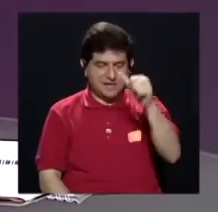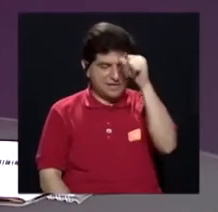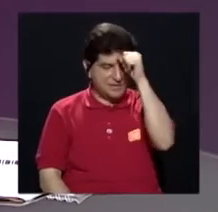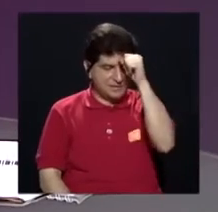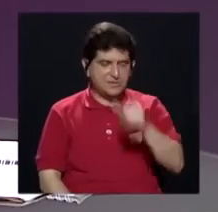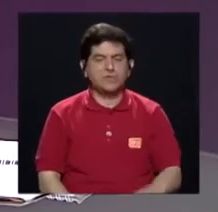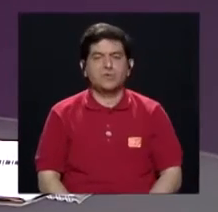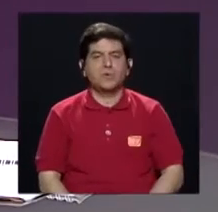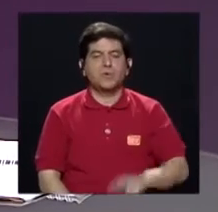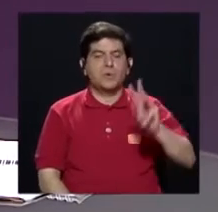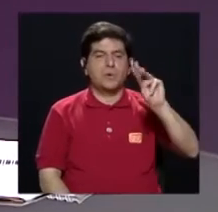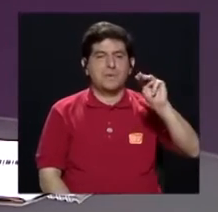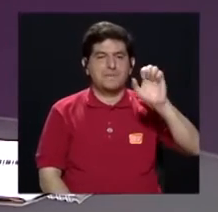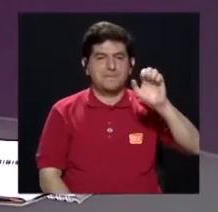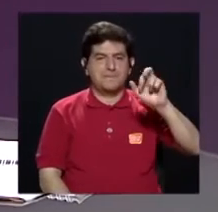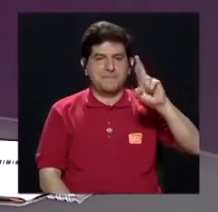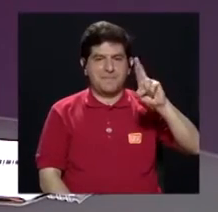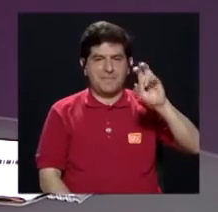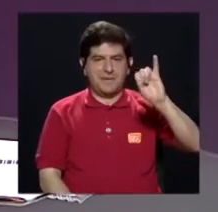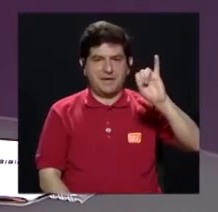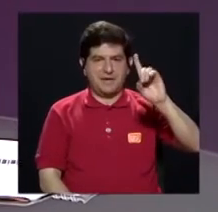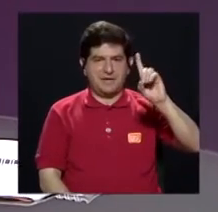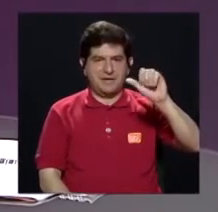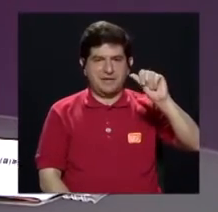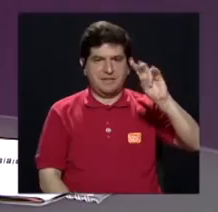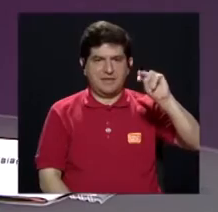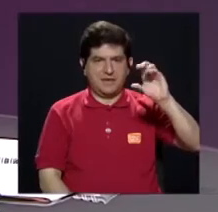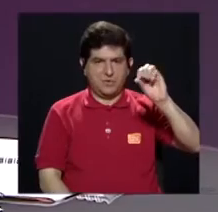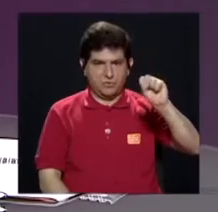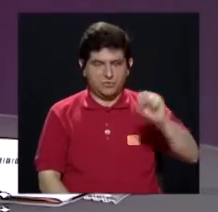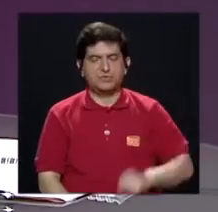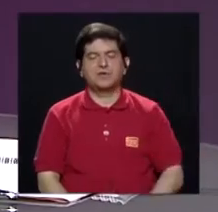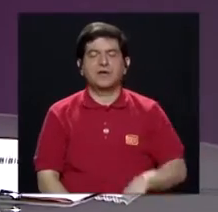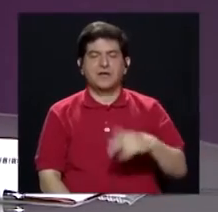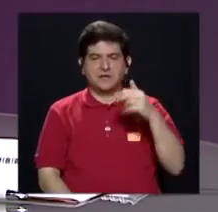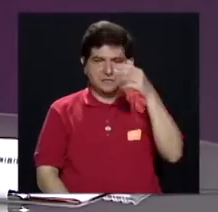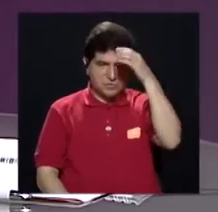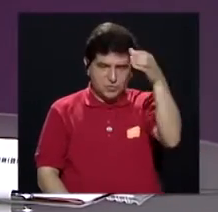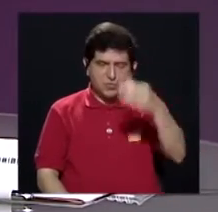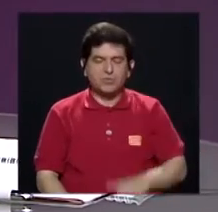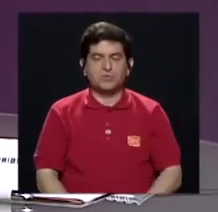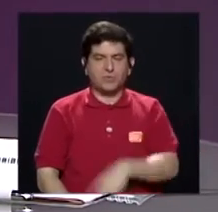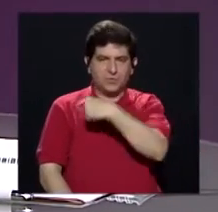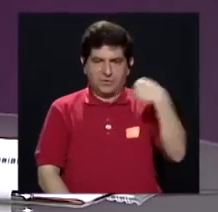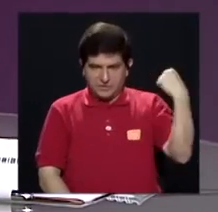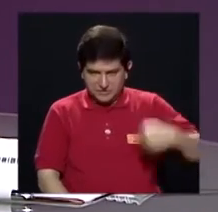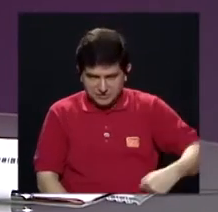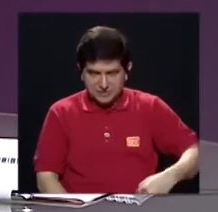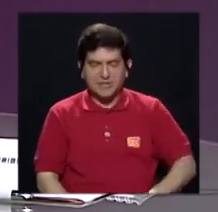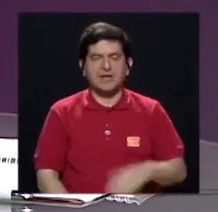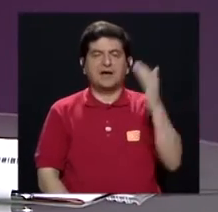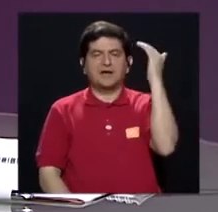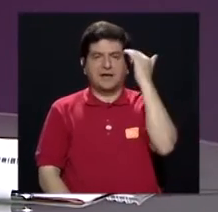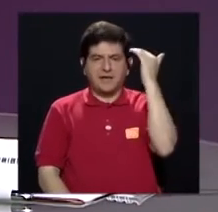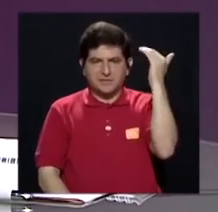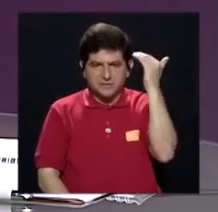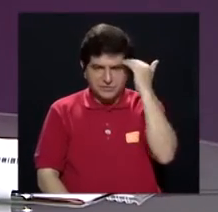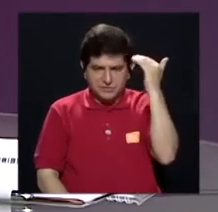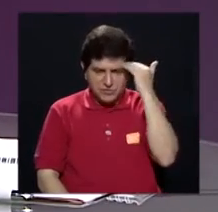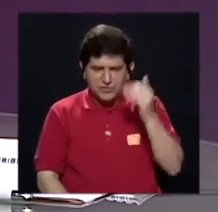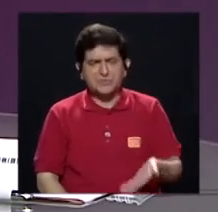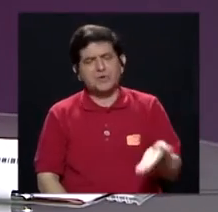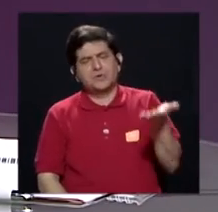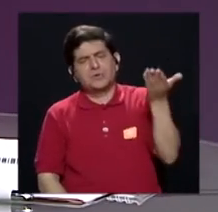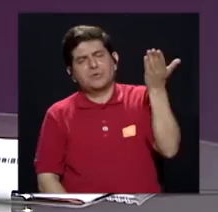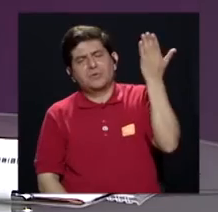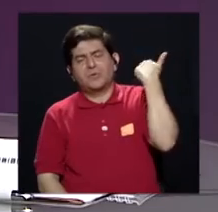¿no?, la cultura china. O sea, ya hay un montón de científicos que están integrando conocimientos ancestrales. Y a mí